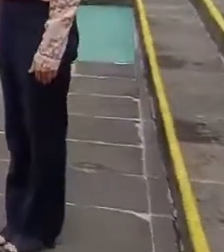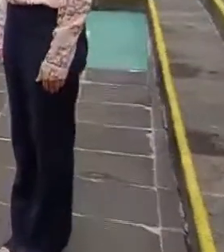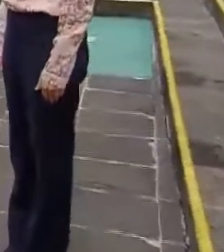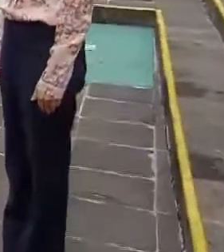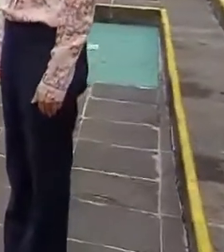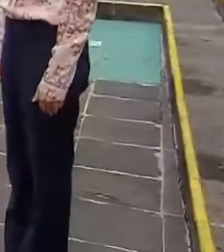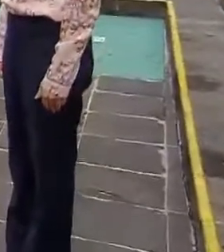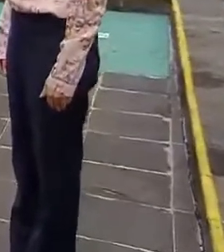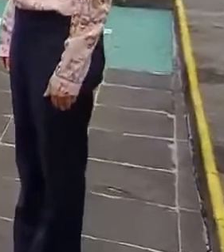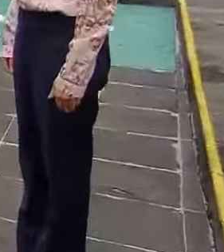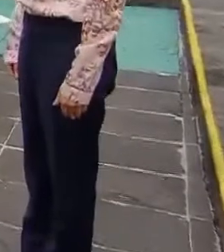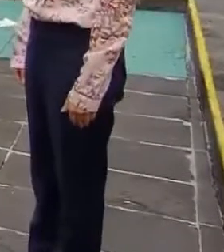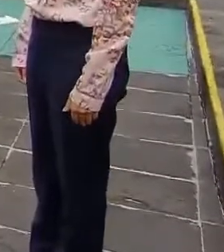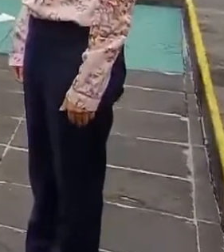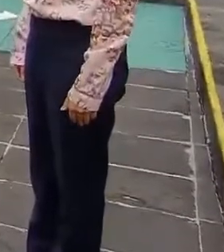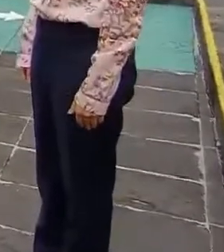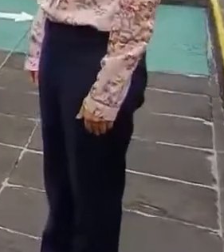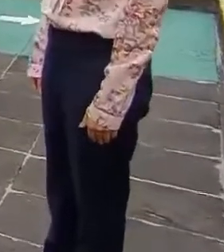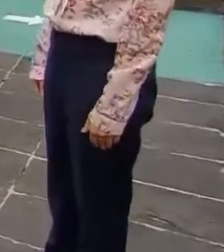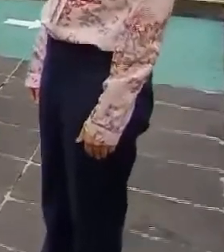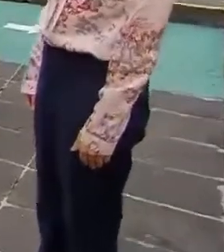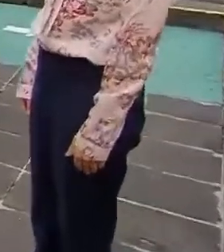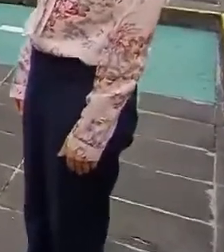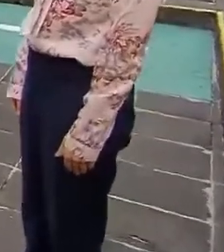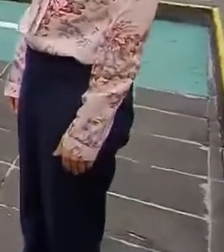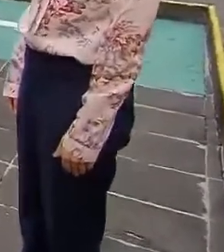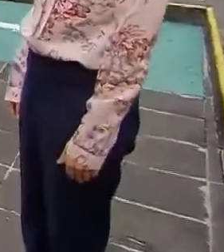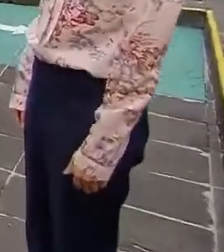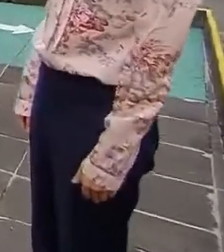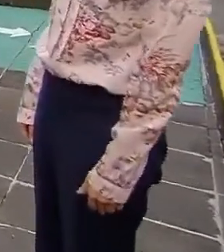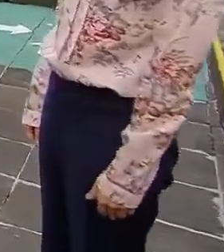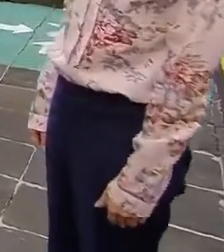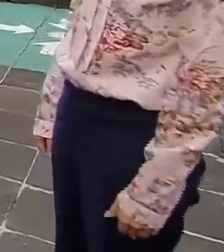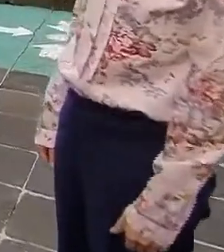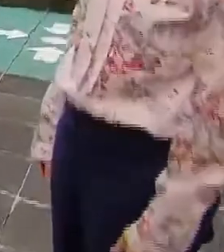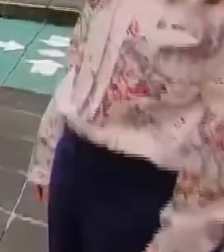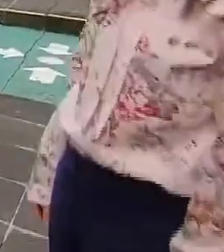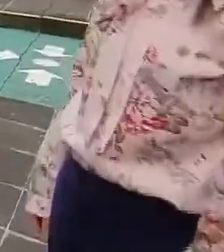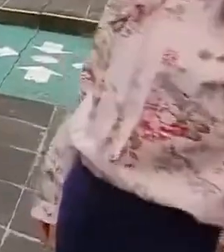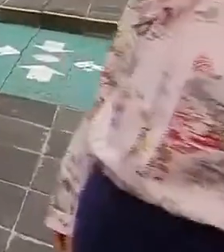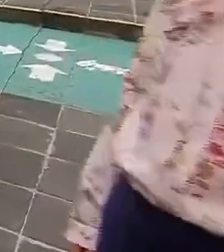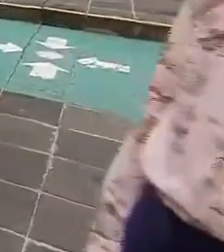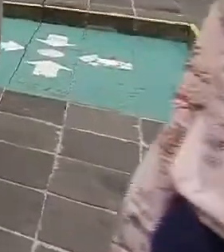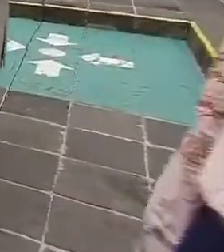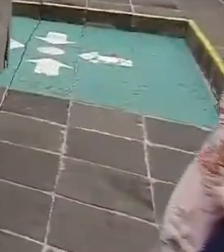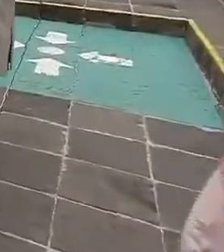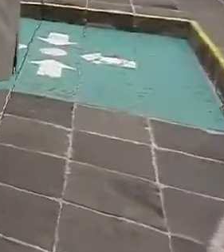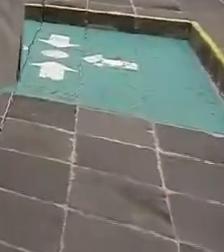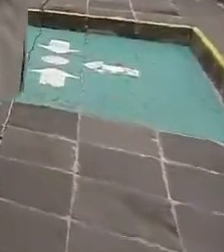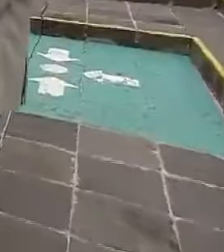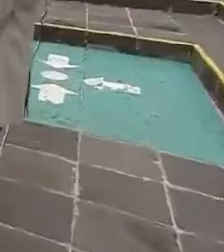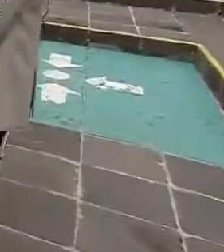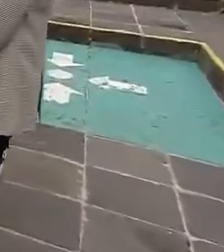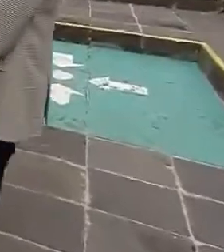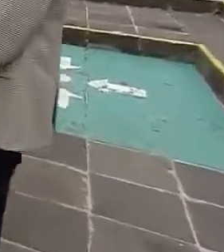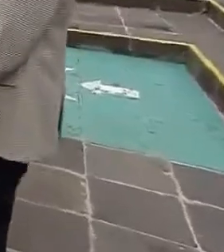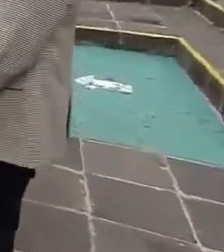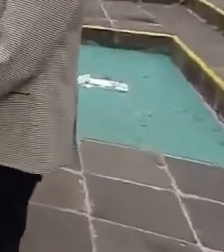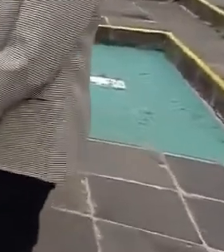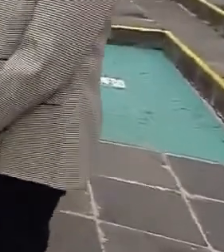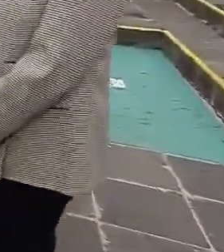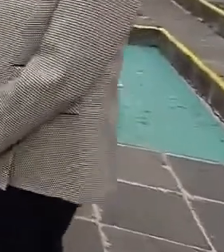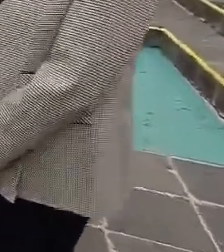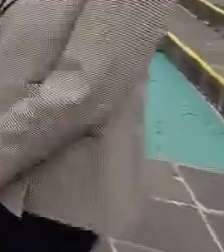las aguas, donde el águila reposa y grita, donde despliega sus alas al sol y come, donde bufa